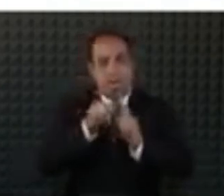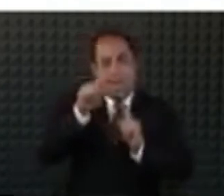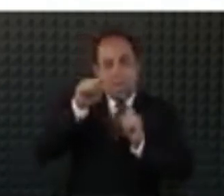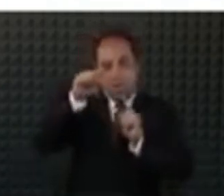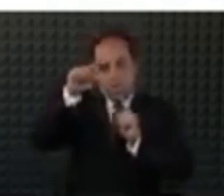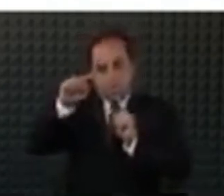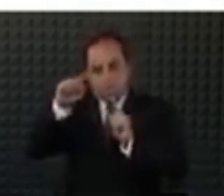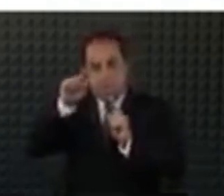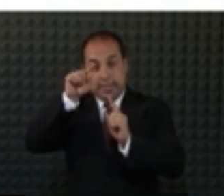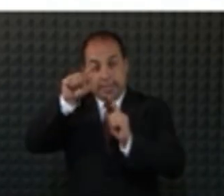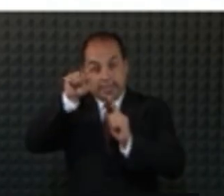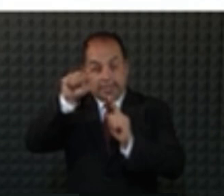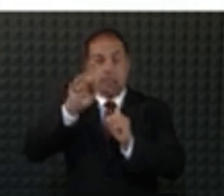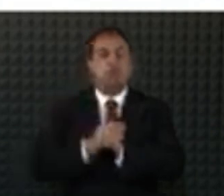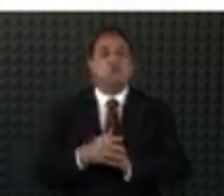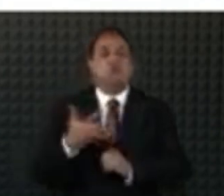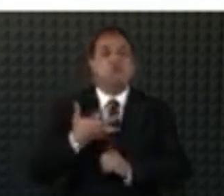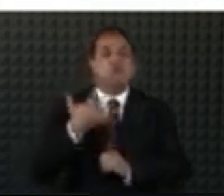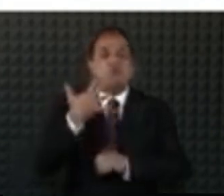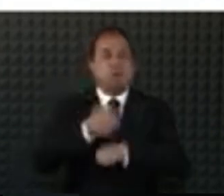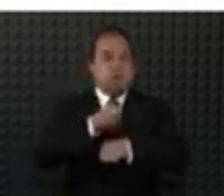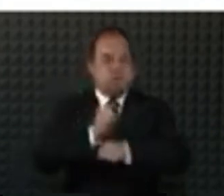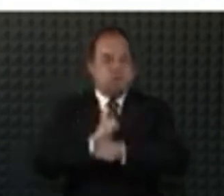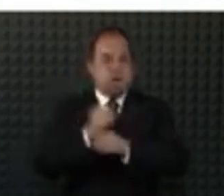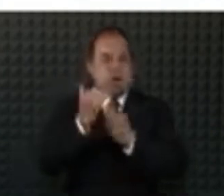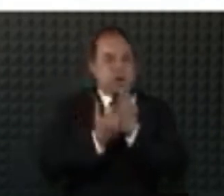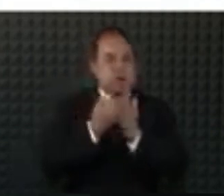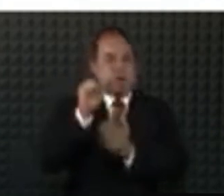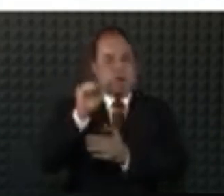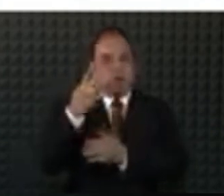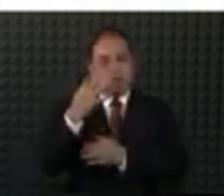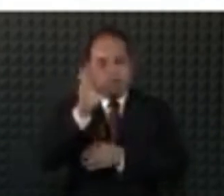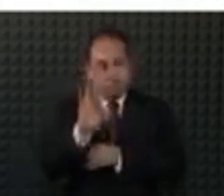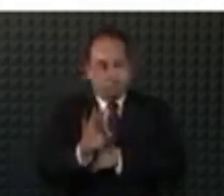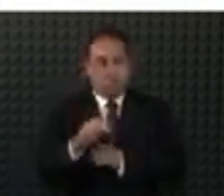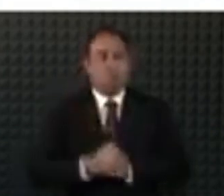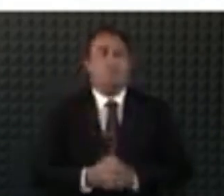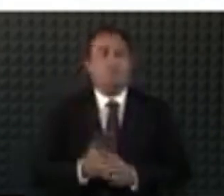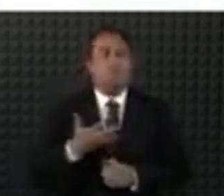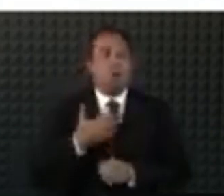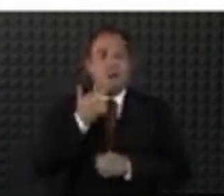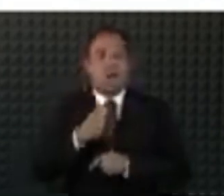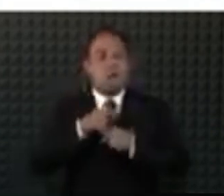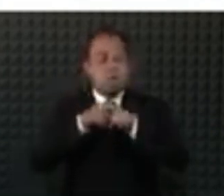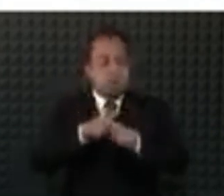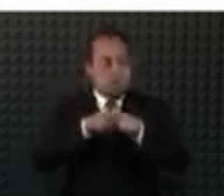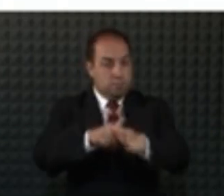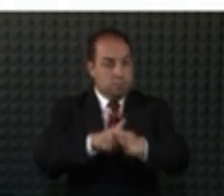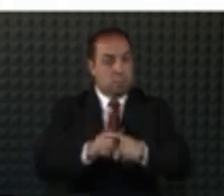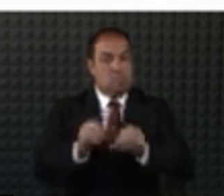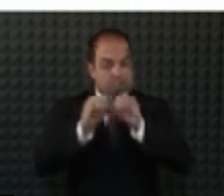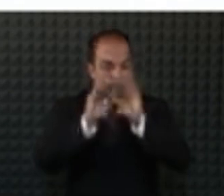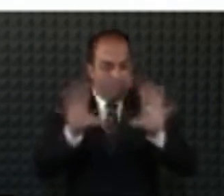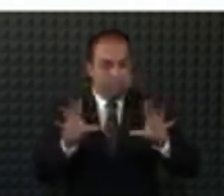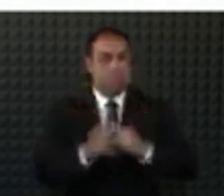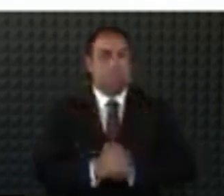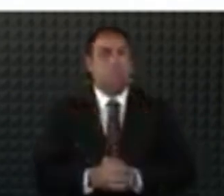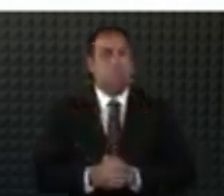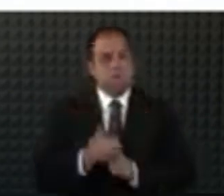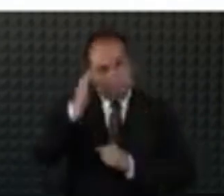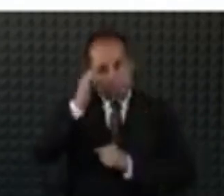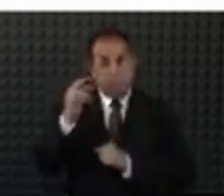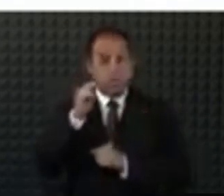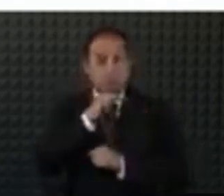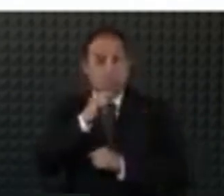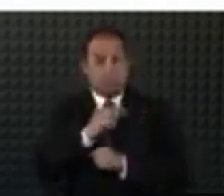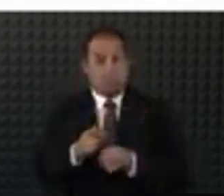hace 5 semanas, ya hemos reducido el 64%, es decir, vemos una mejoría continua muy clara. Creemos que se ha acelerado